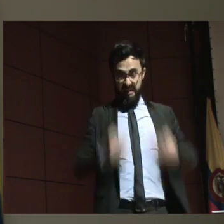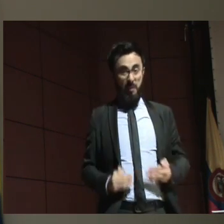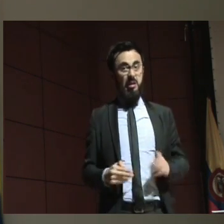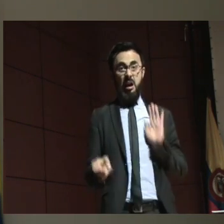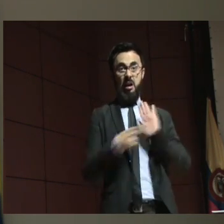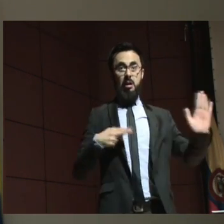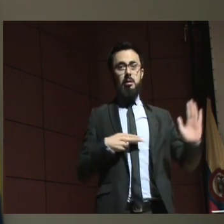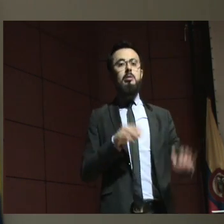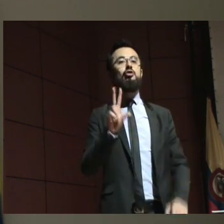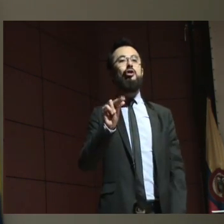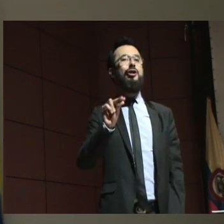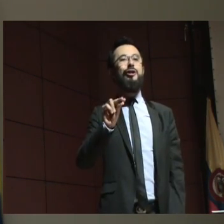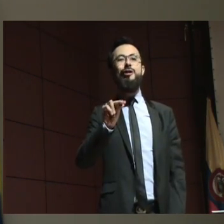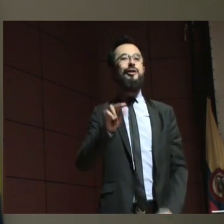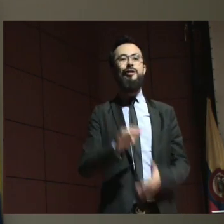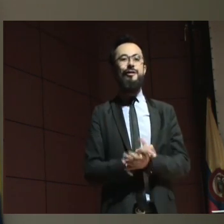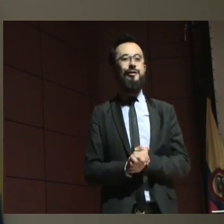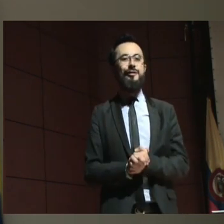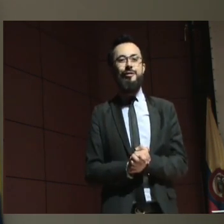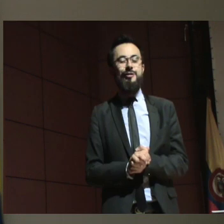discapacidad. Eso no quiere decir